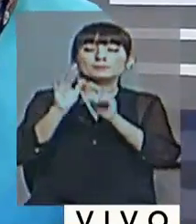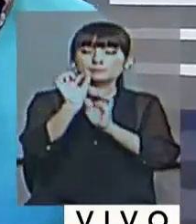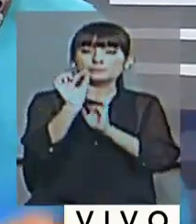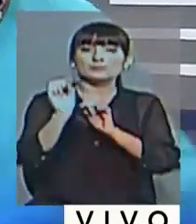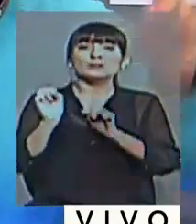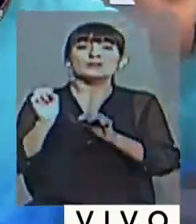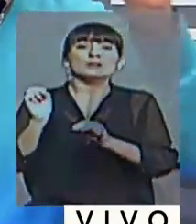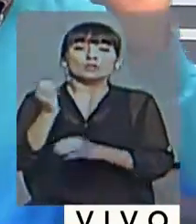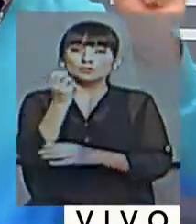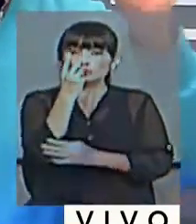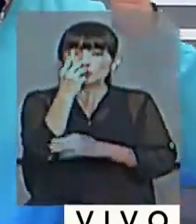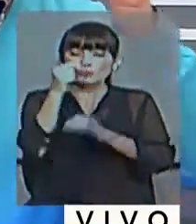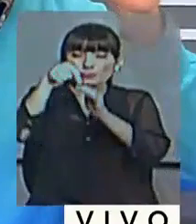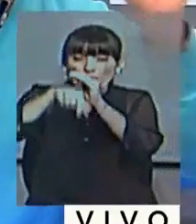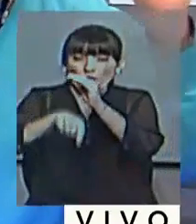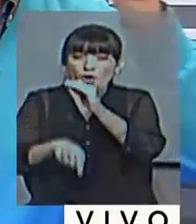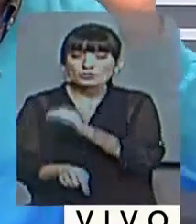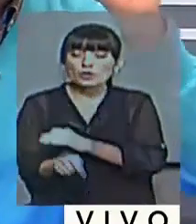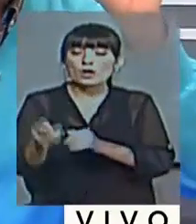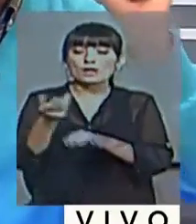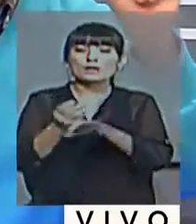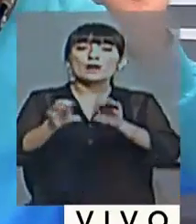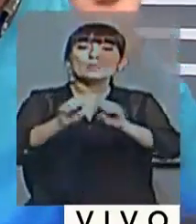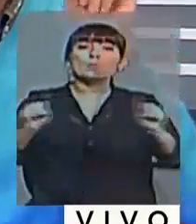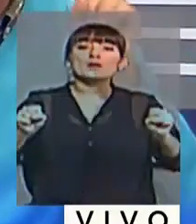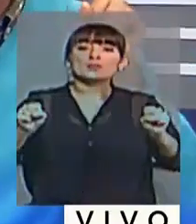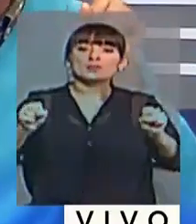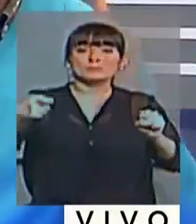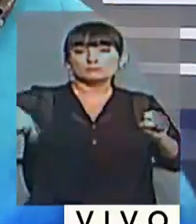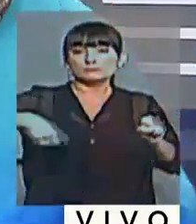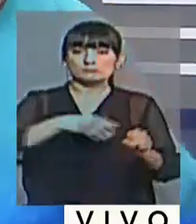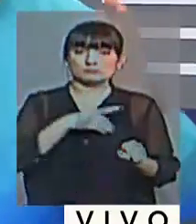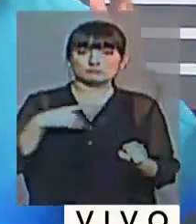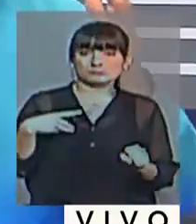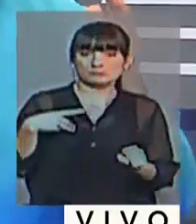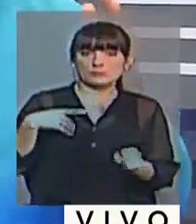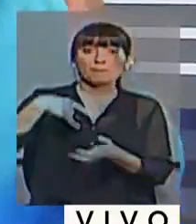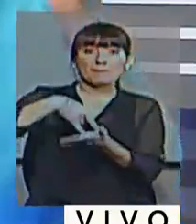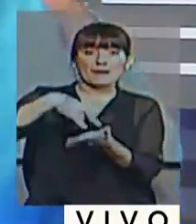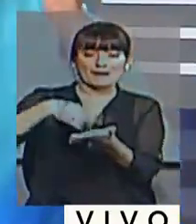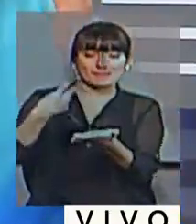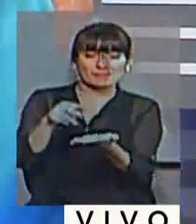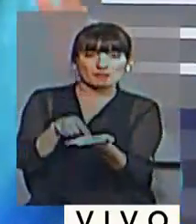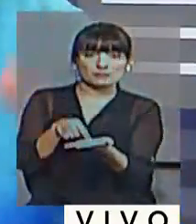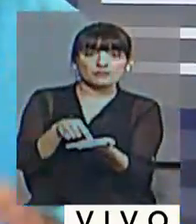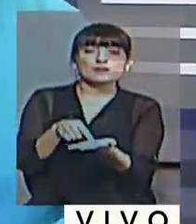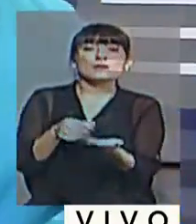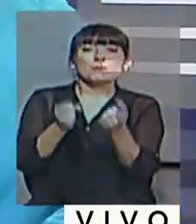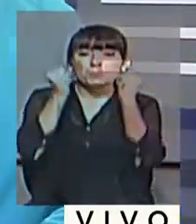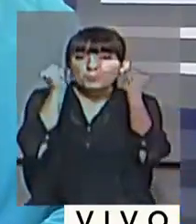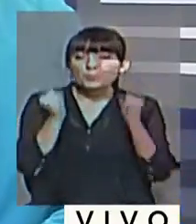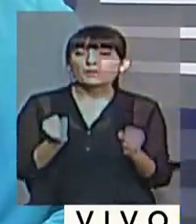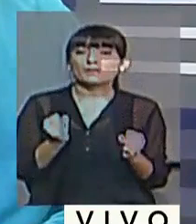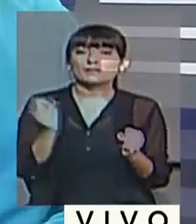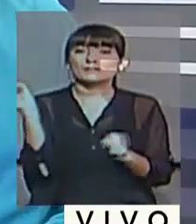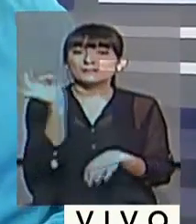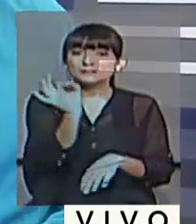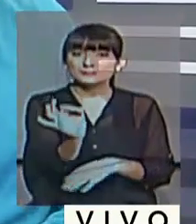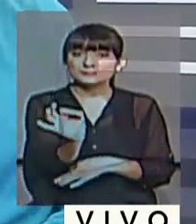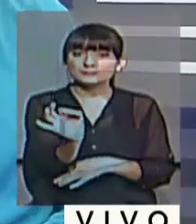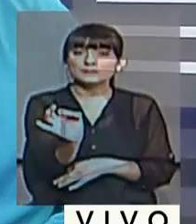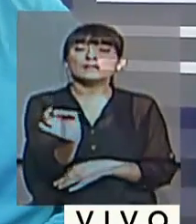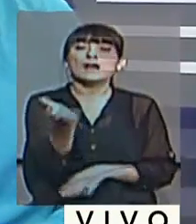Podemos ir al fondo en un acuerdo parlamentario donde es posible afirmar que vamos a